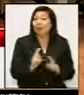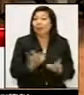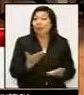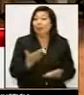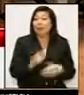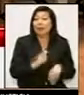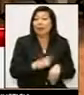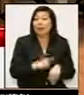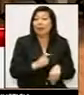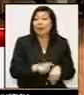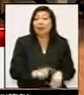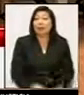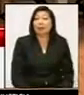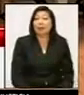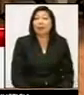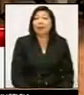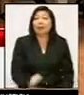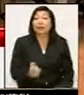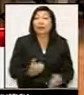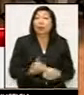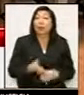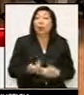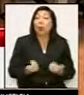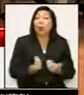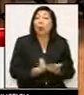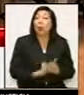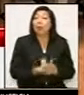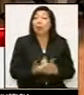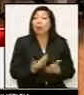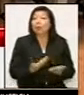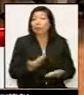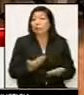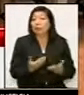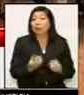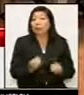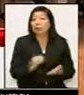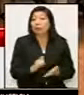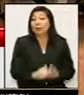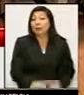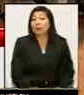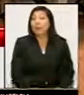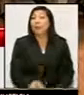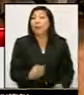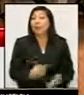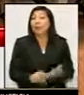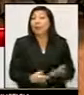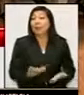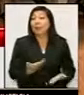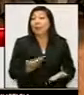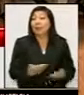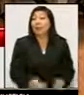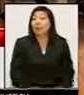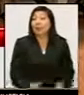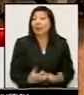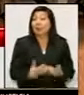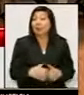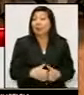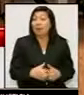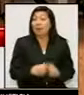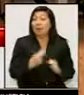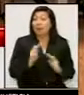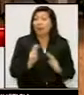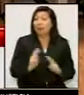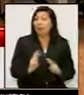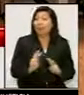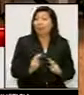en el tiempo, es que pues sí han podido ingresar nuevos operadores. Probablemente esto ocurrió porque pues las empresas se dieron cuenta